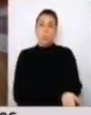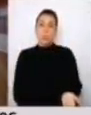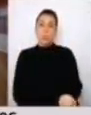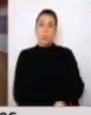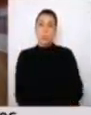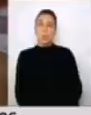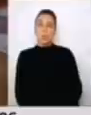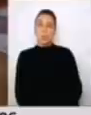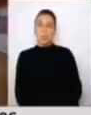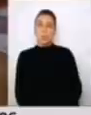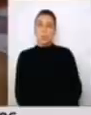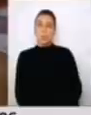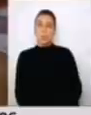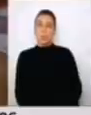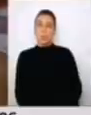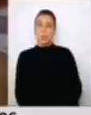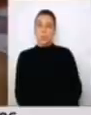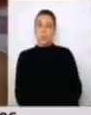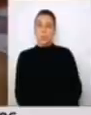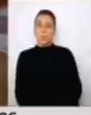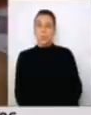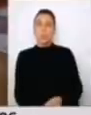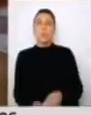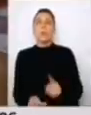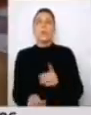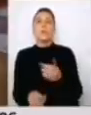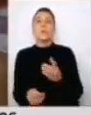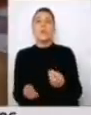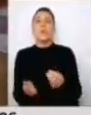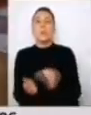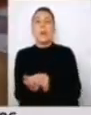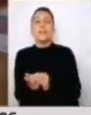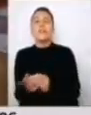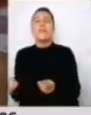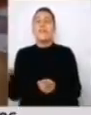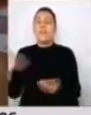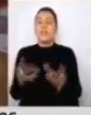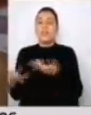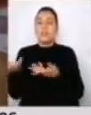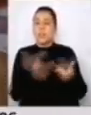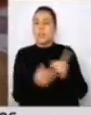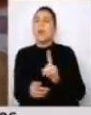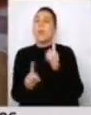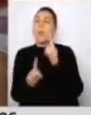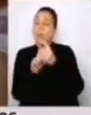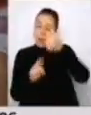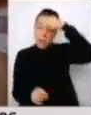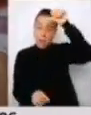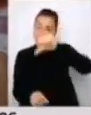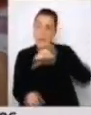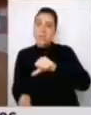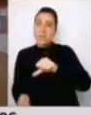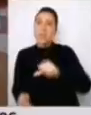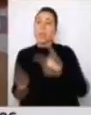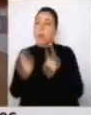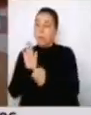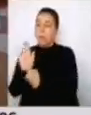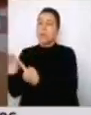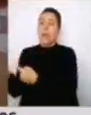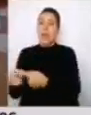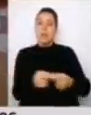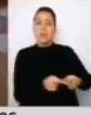resocialización es castigo en mandar una señal a la sociedad de que nosotros